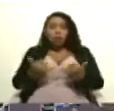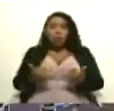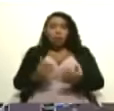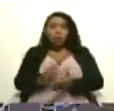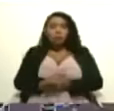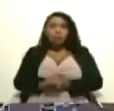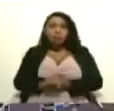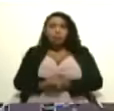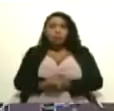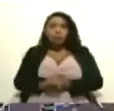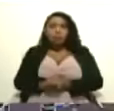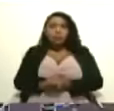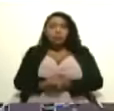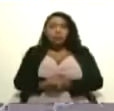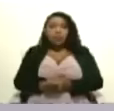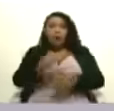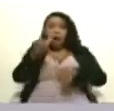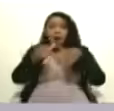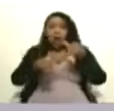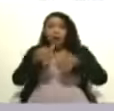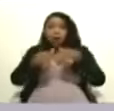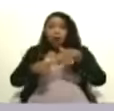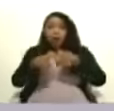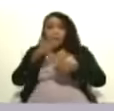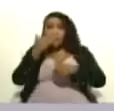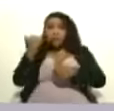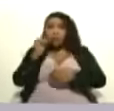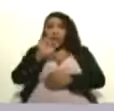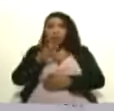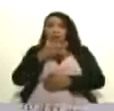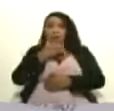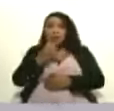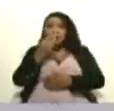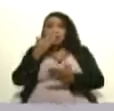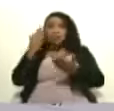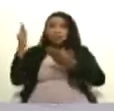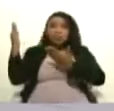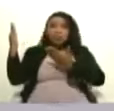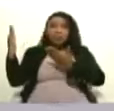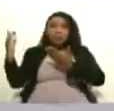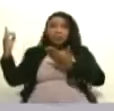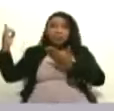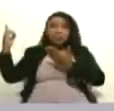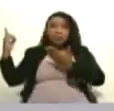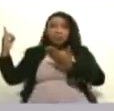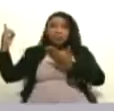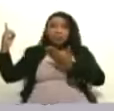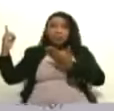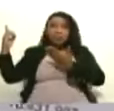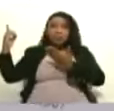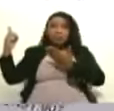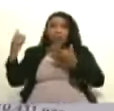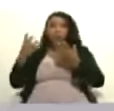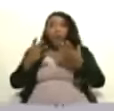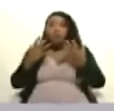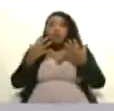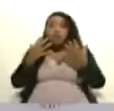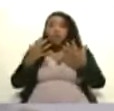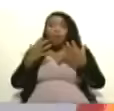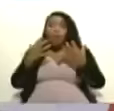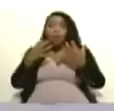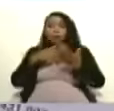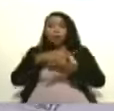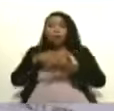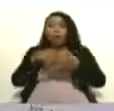en la elección del pasado 3 de diciembre con una muy importante participación a